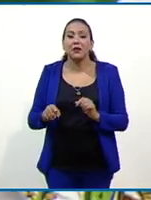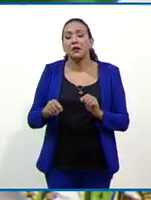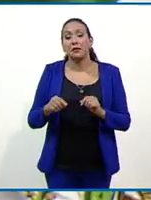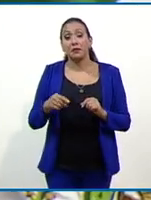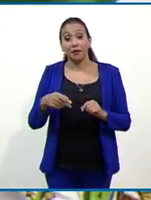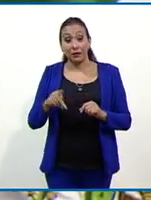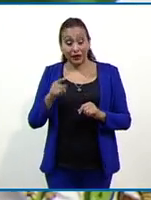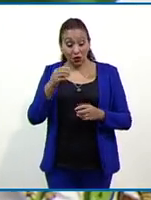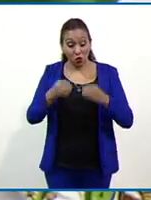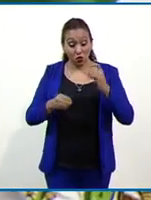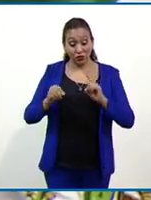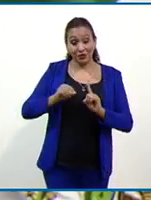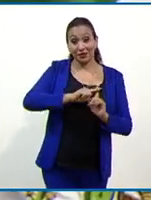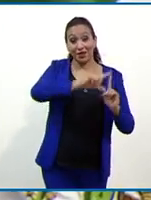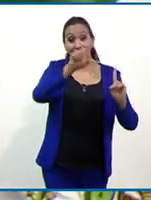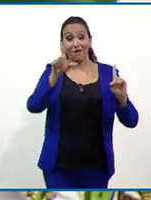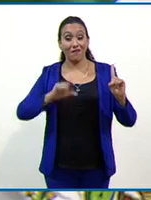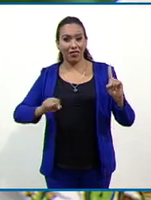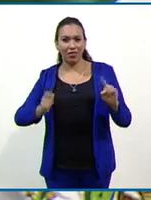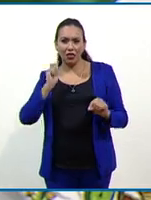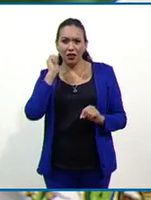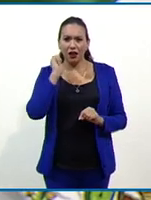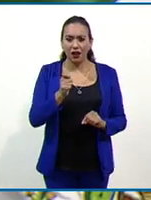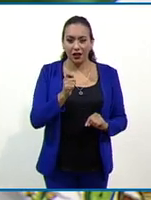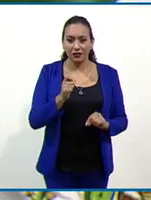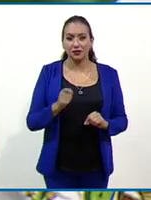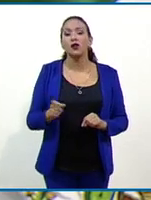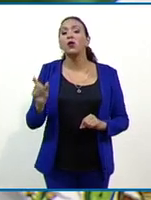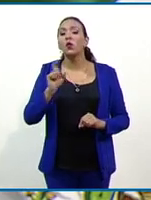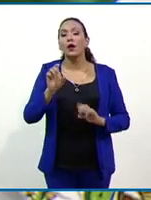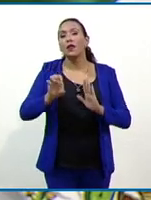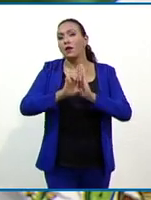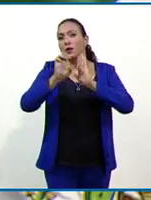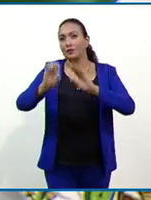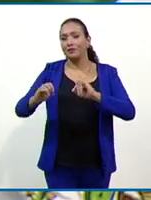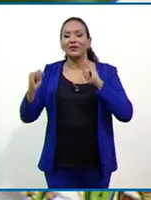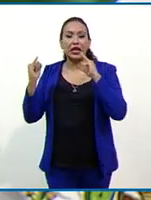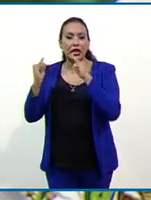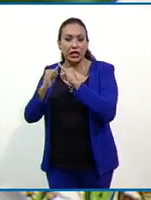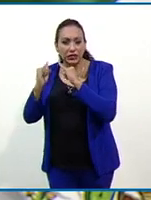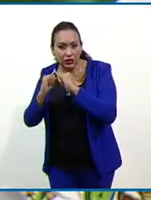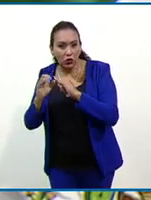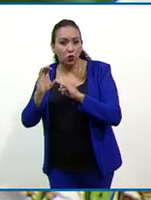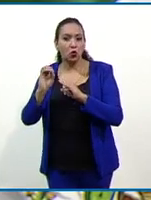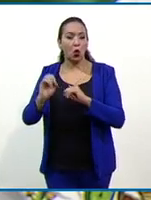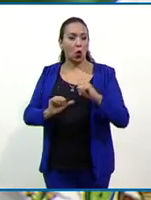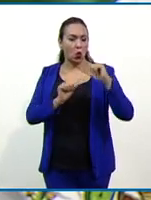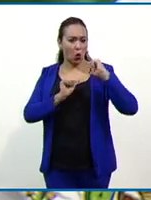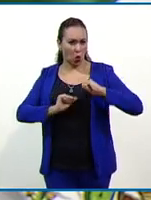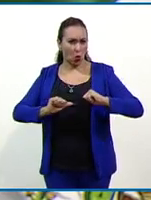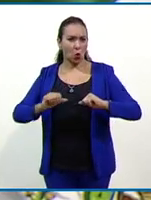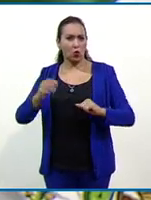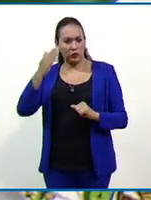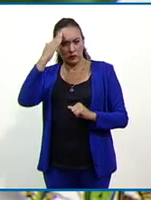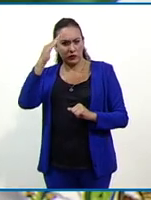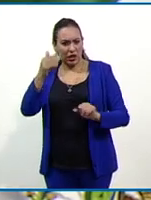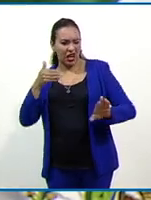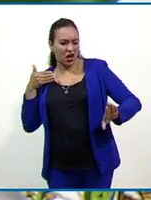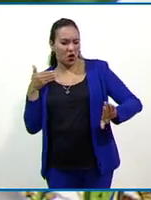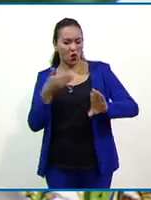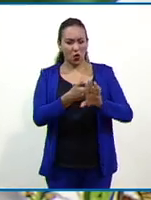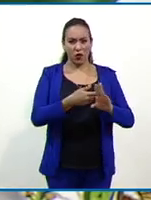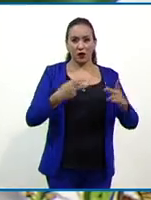la justicia que nos protege ante la autoridad, ante cualquier autoridad. Llámese Presidente de